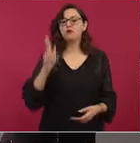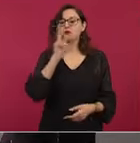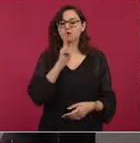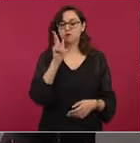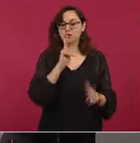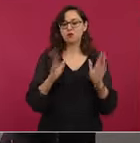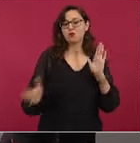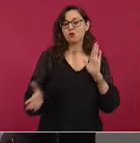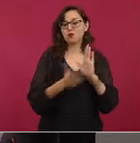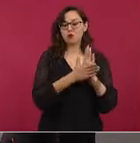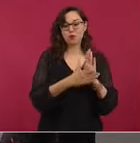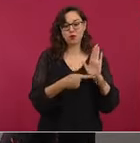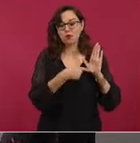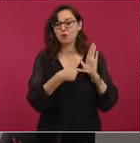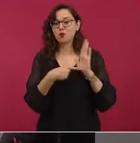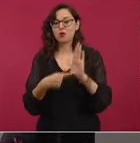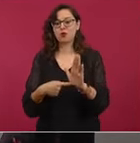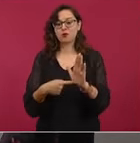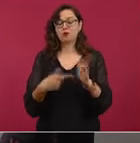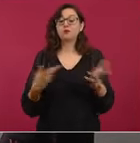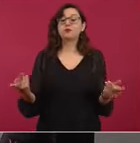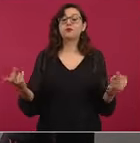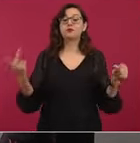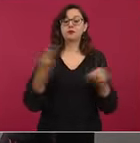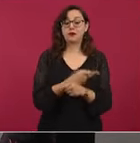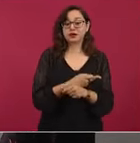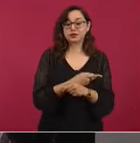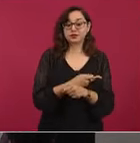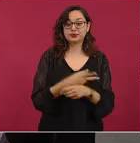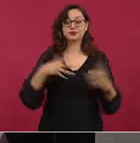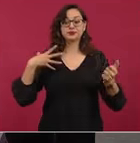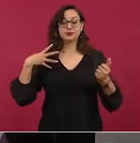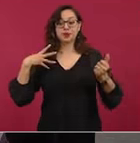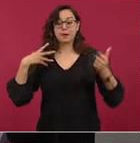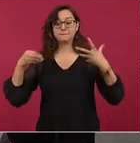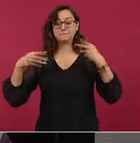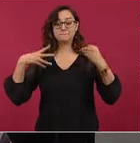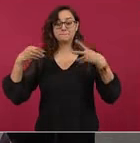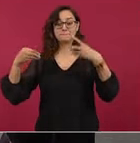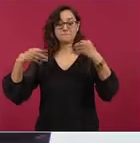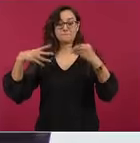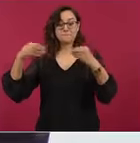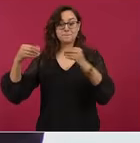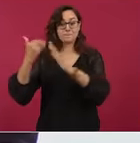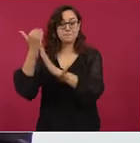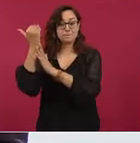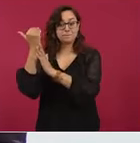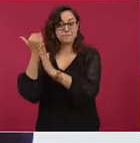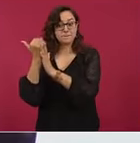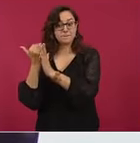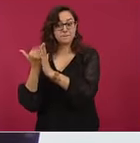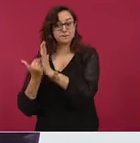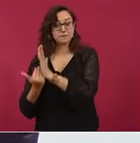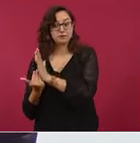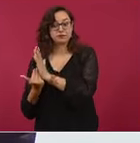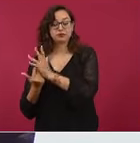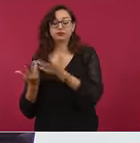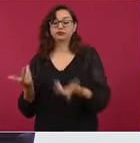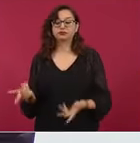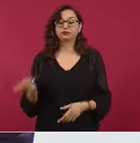porque el mismo descenso que fue ocurriendo en la epidemia en la población adulta fue el mismo descenso que